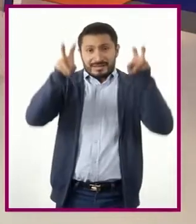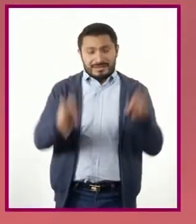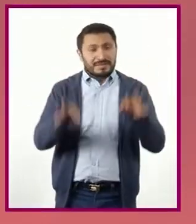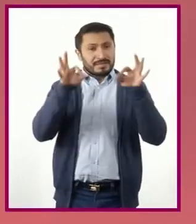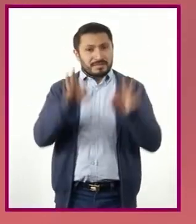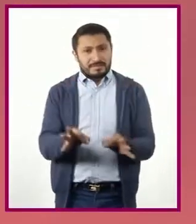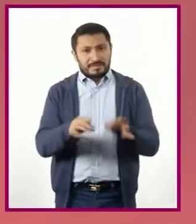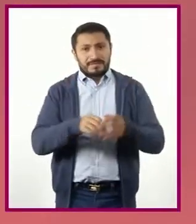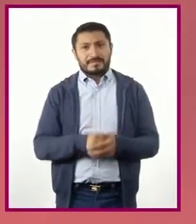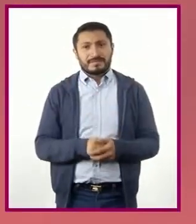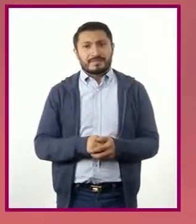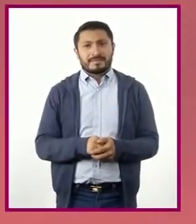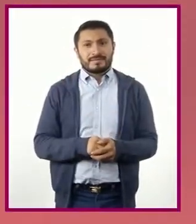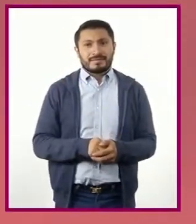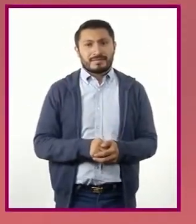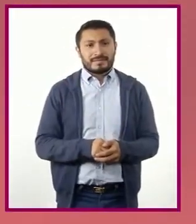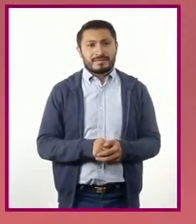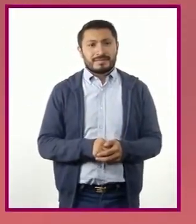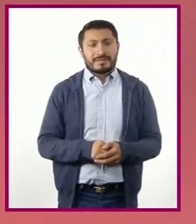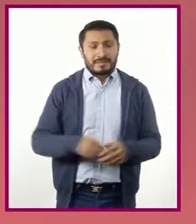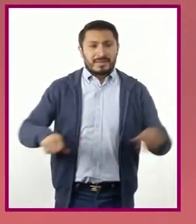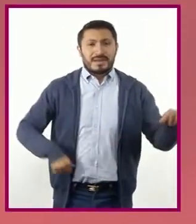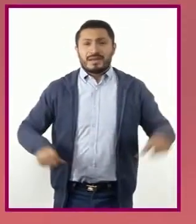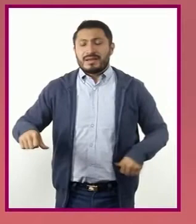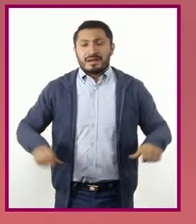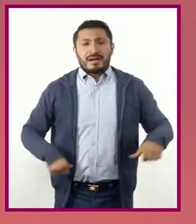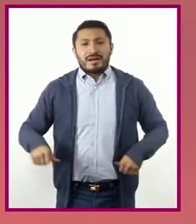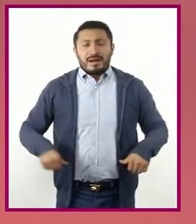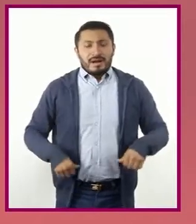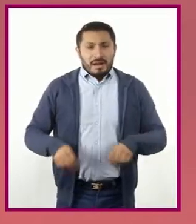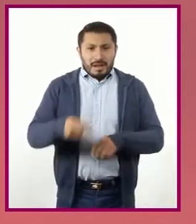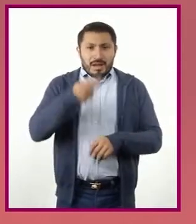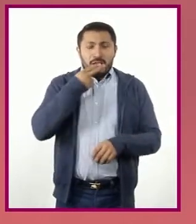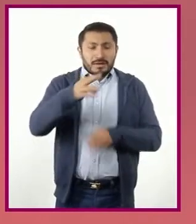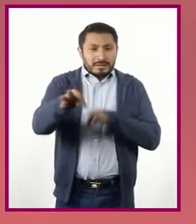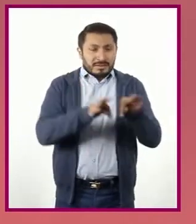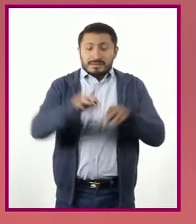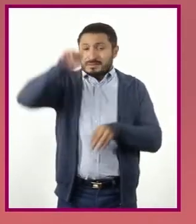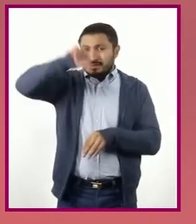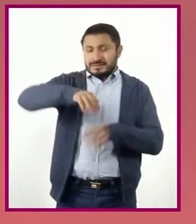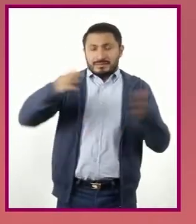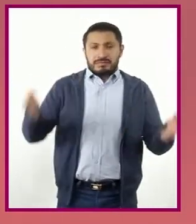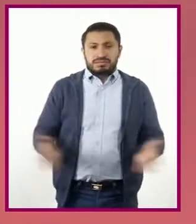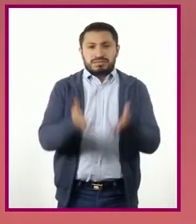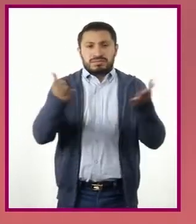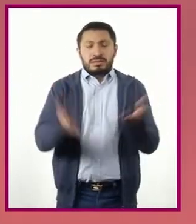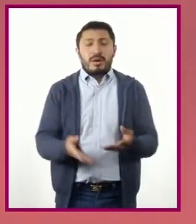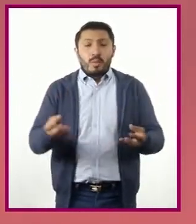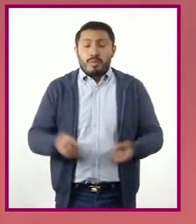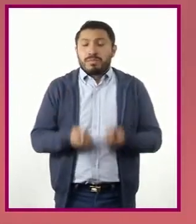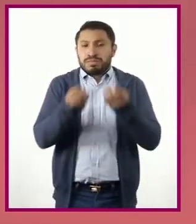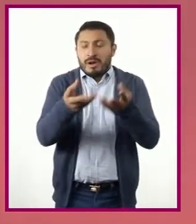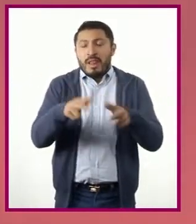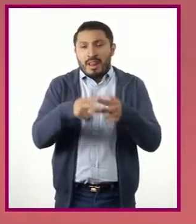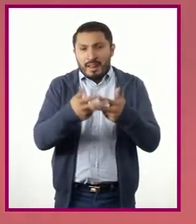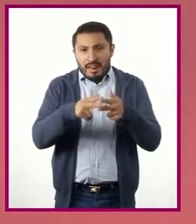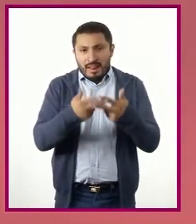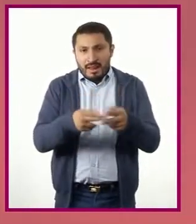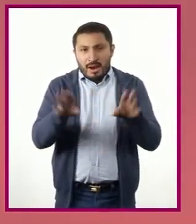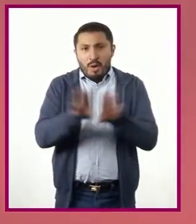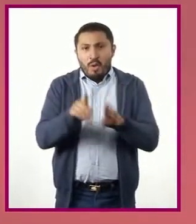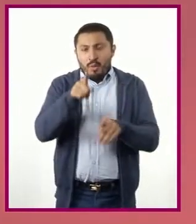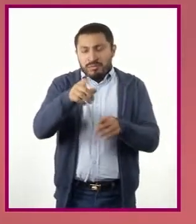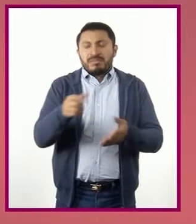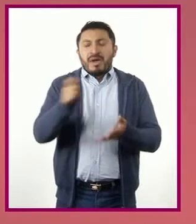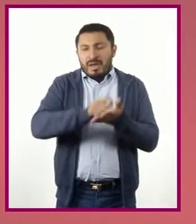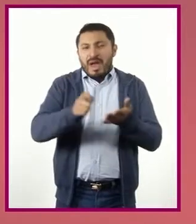determinado. Las actividades que trabajaremos están encaminadas a proporcionarles herramientas que les